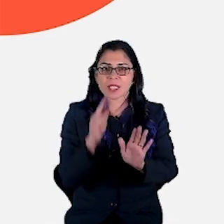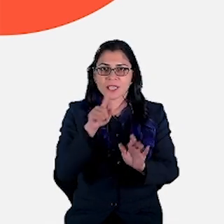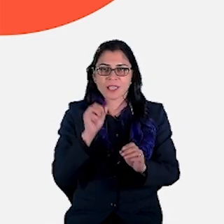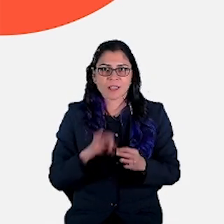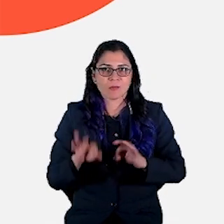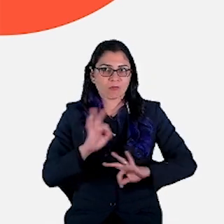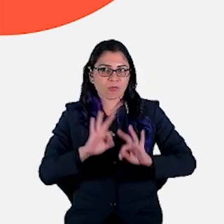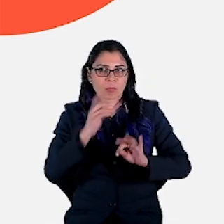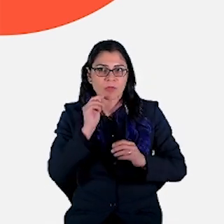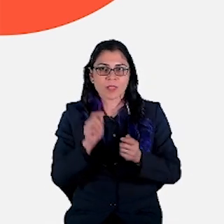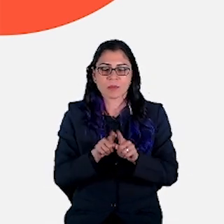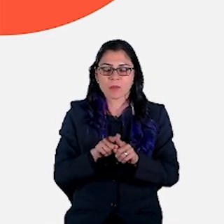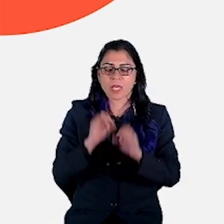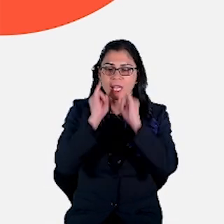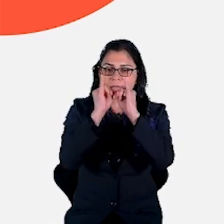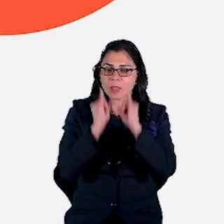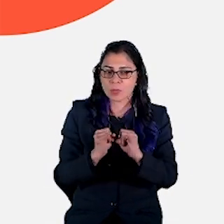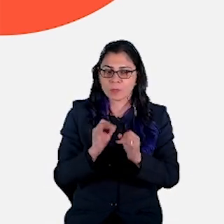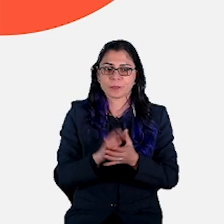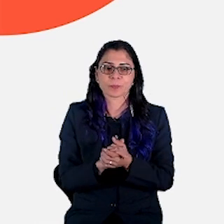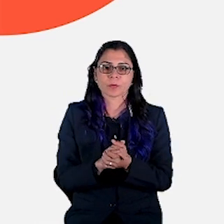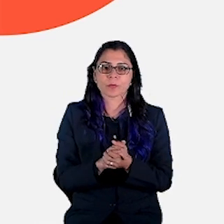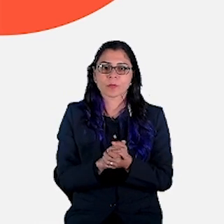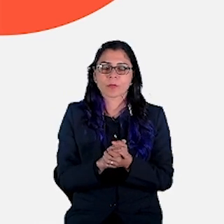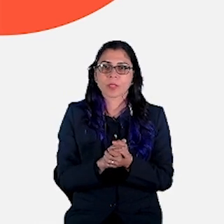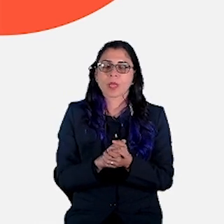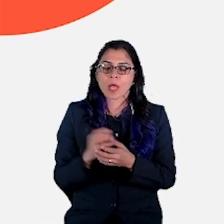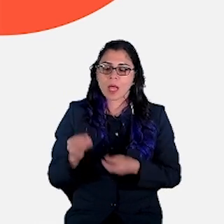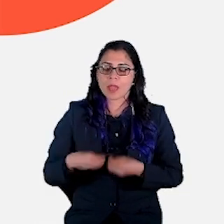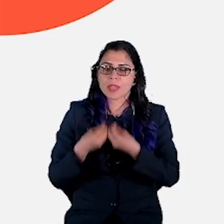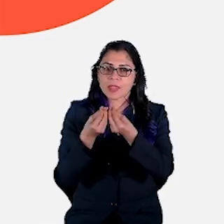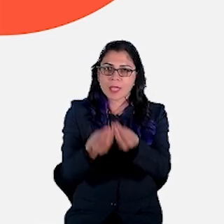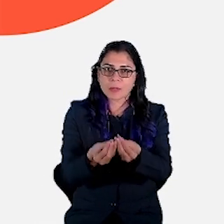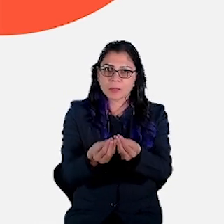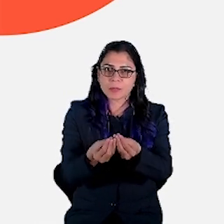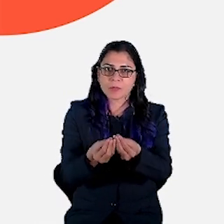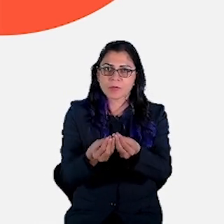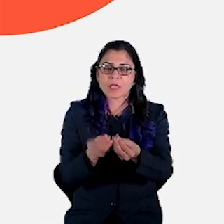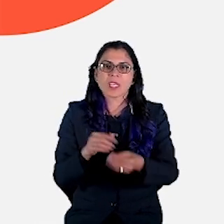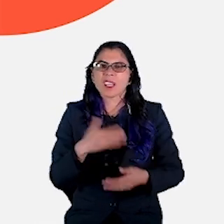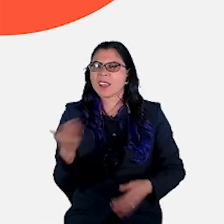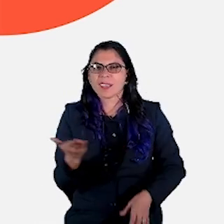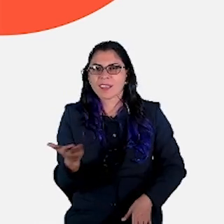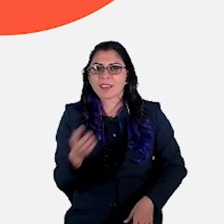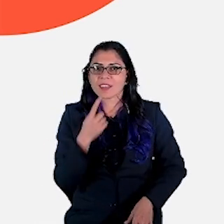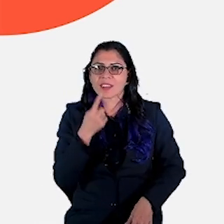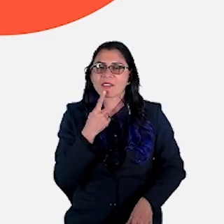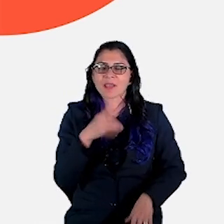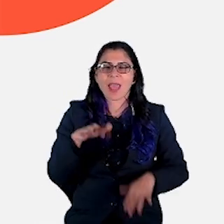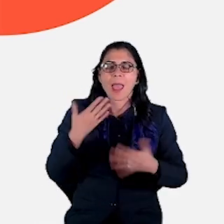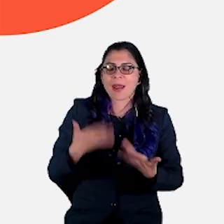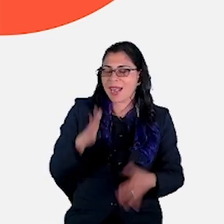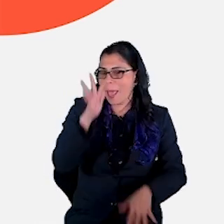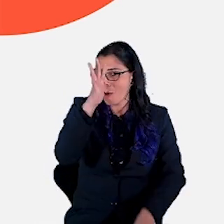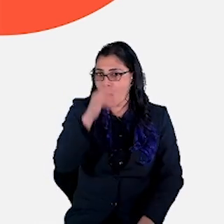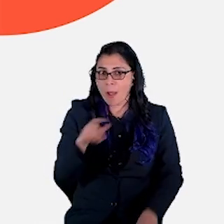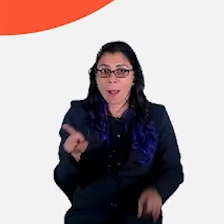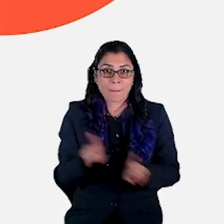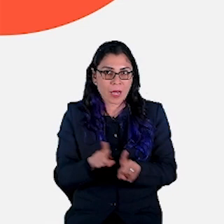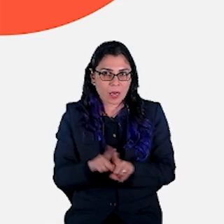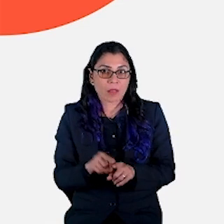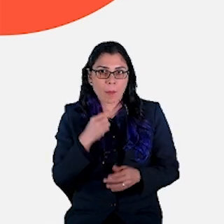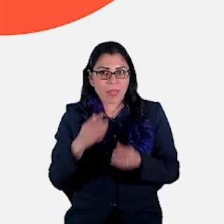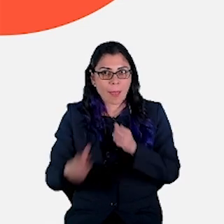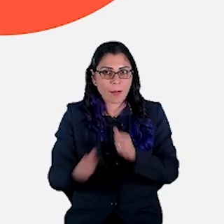Tropical research institute ha garantizado que alguna veces se lo decimos en broma Ahí están los verdaderos